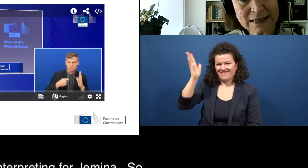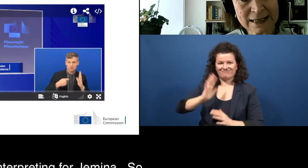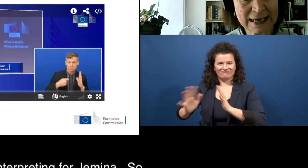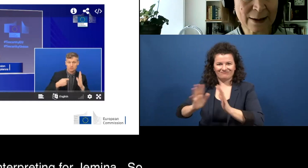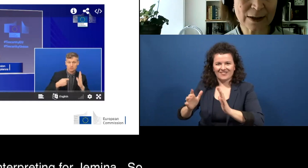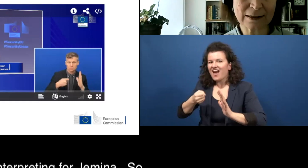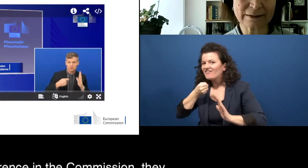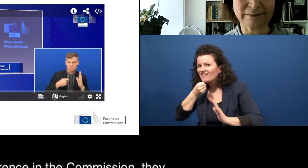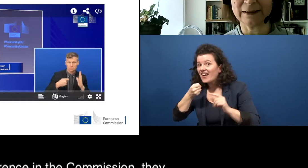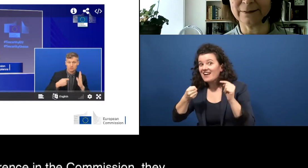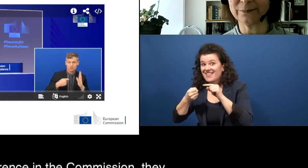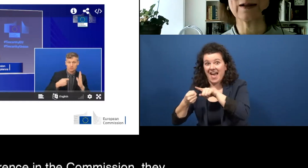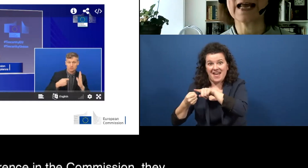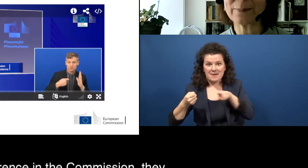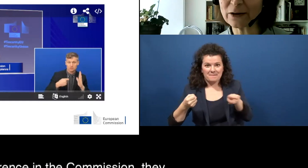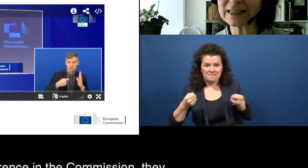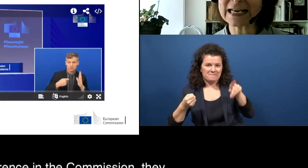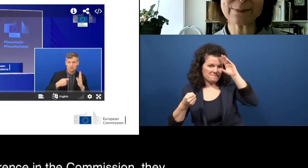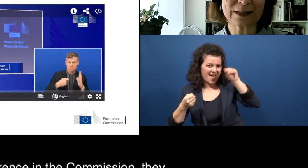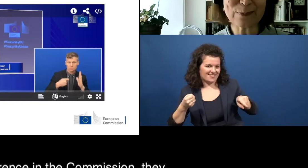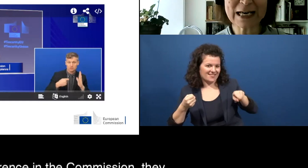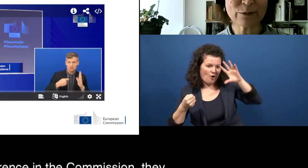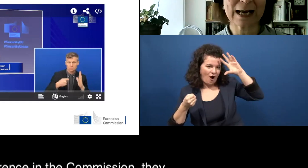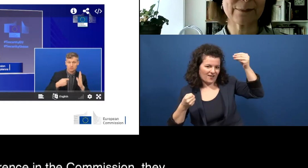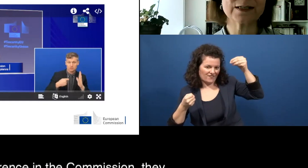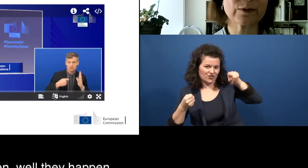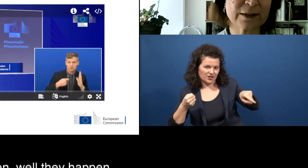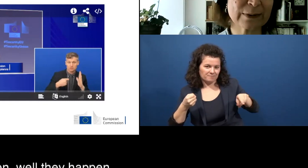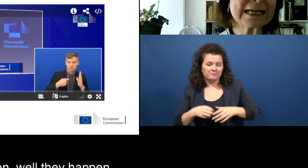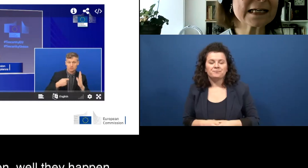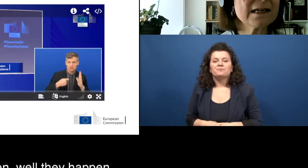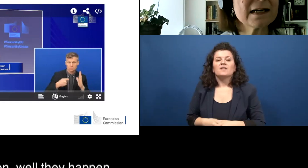las conferencias de prensa de la comisión,